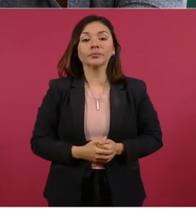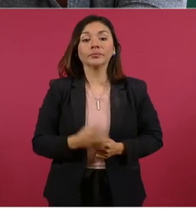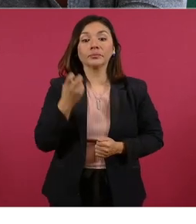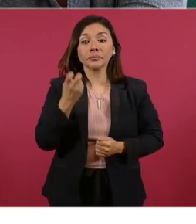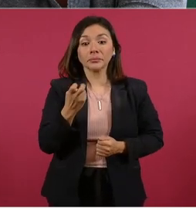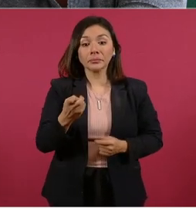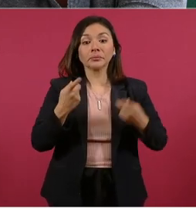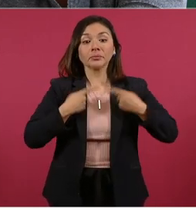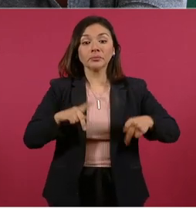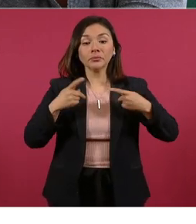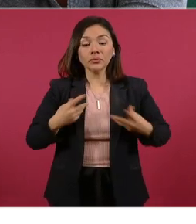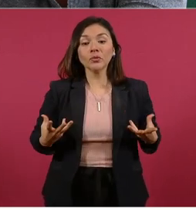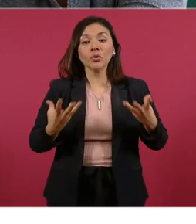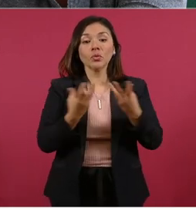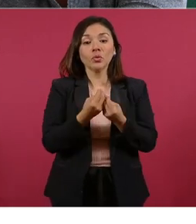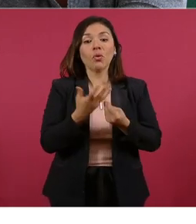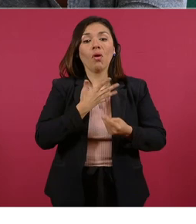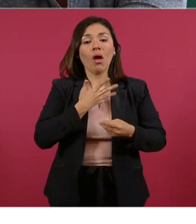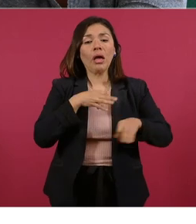y campesinas han cultivado